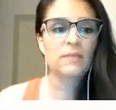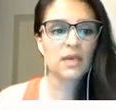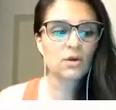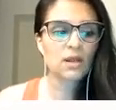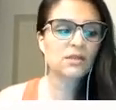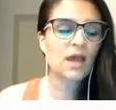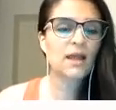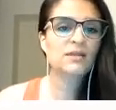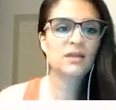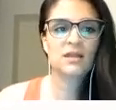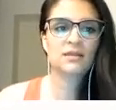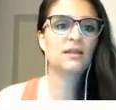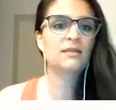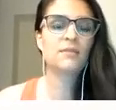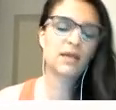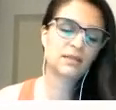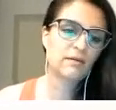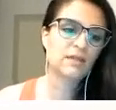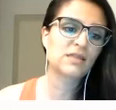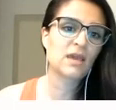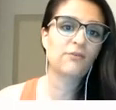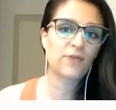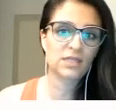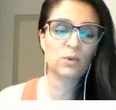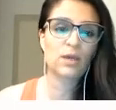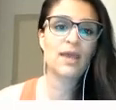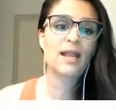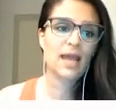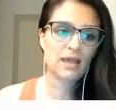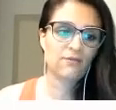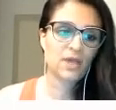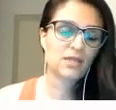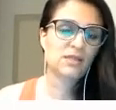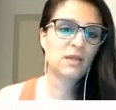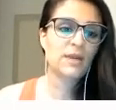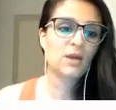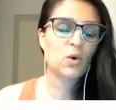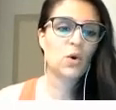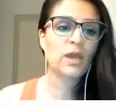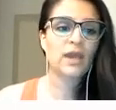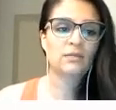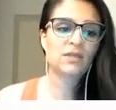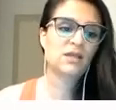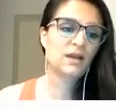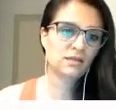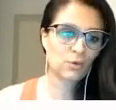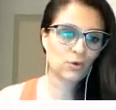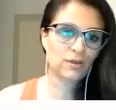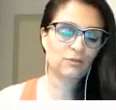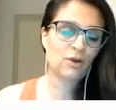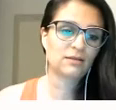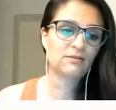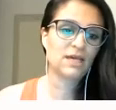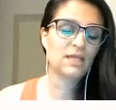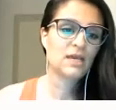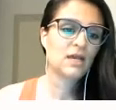este miércoles a las 6:00 p.m. también a través de Facebook Live, siempre con Edme Sierra Castro